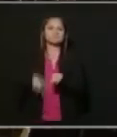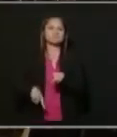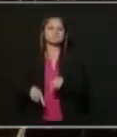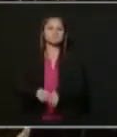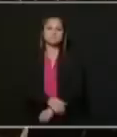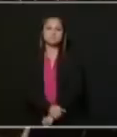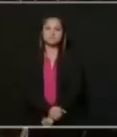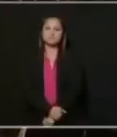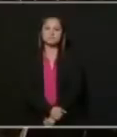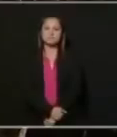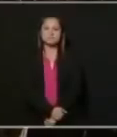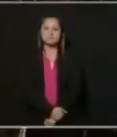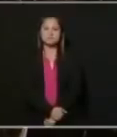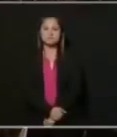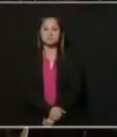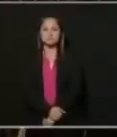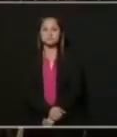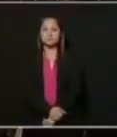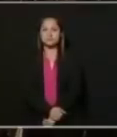todos